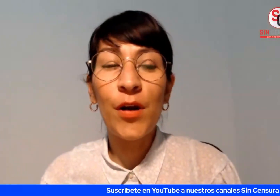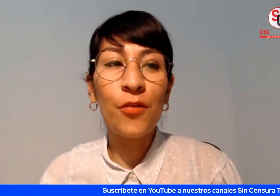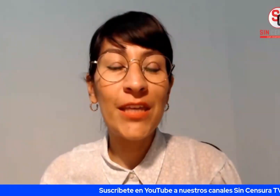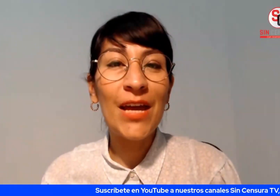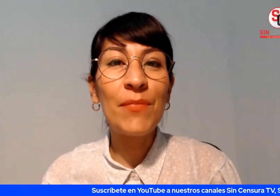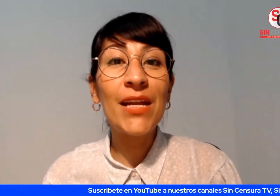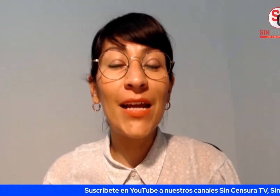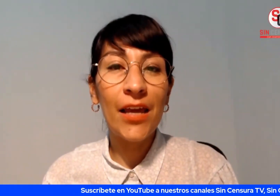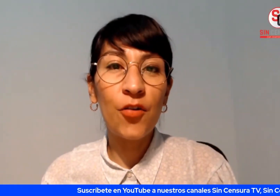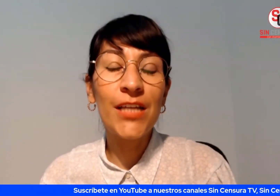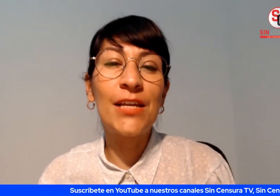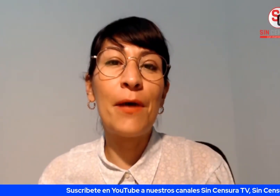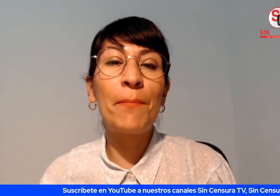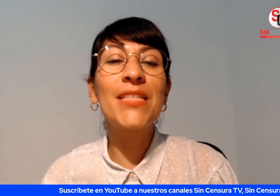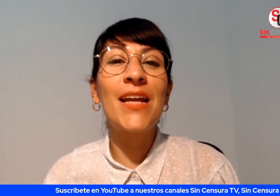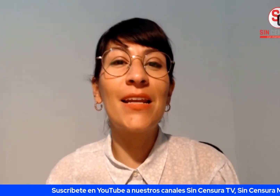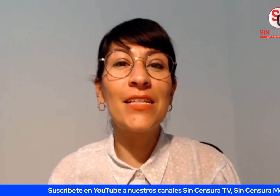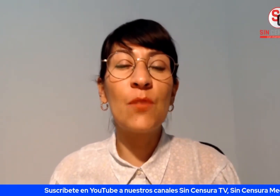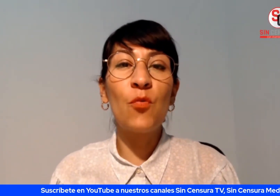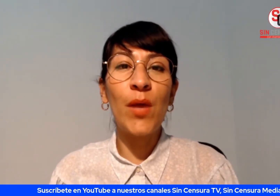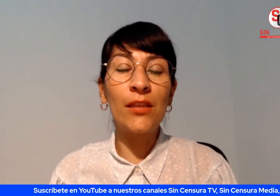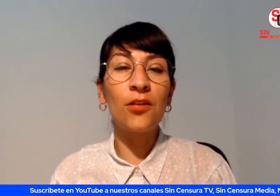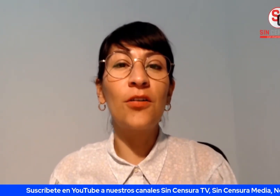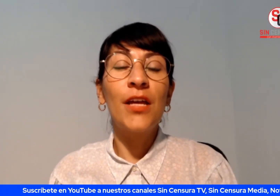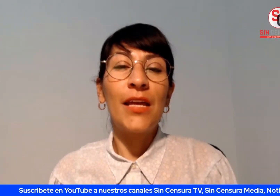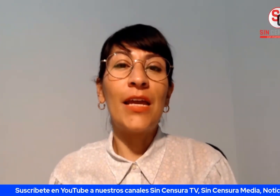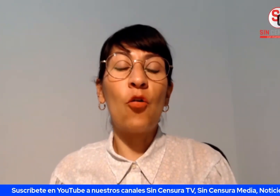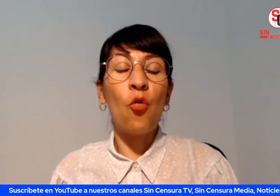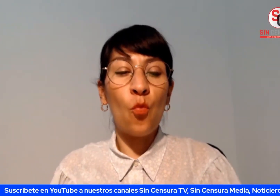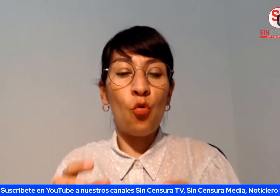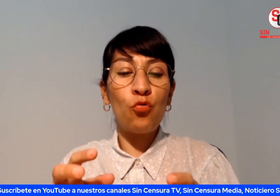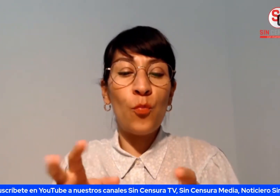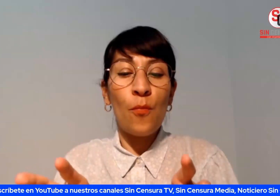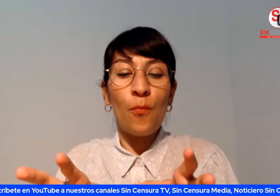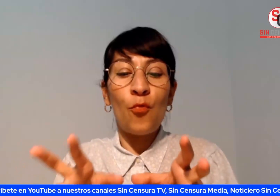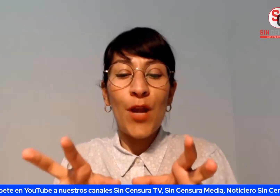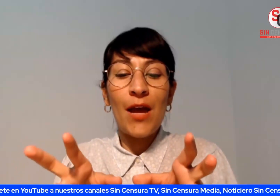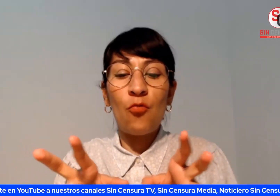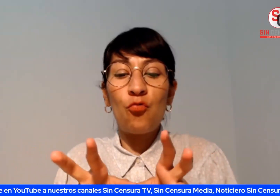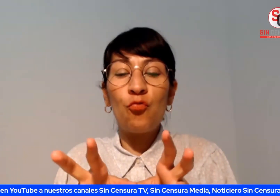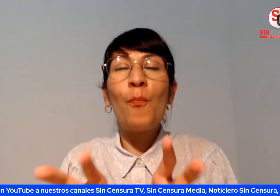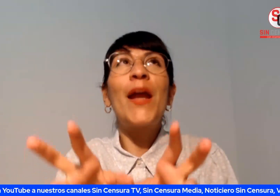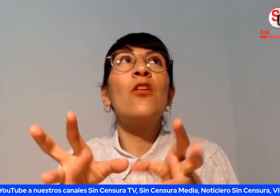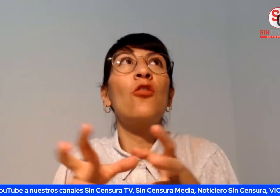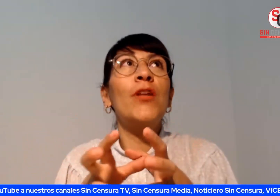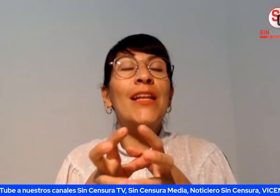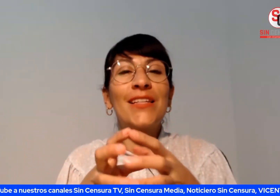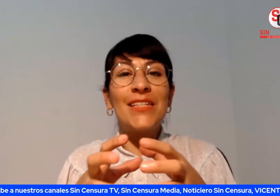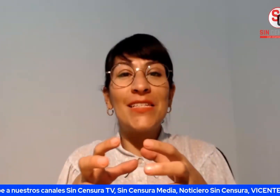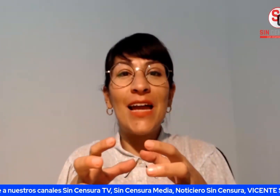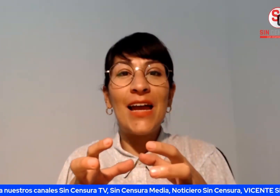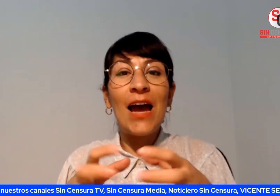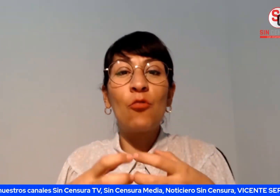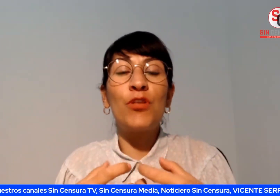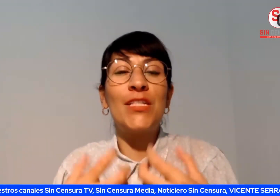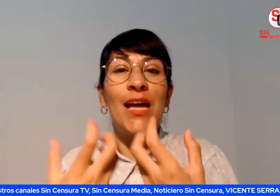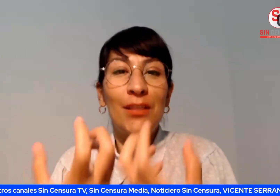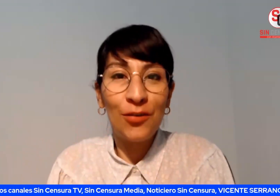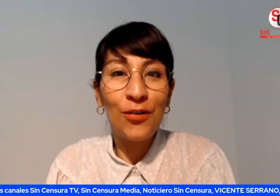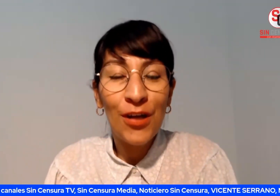Totalmente de acuerdo, y también creo que se va a pensar en este momento como un periodo en el que se